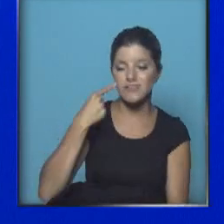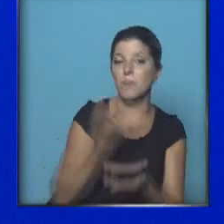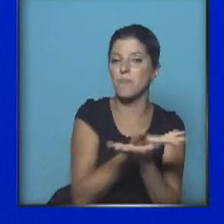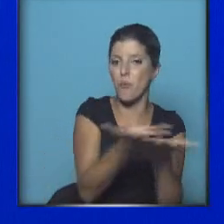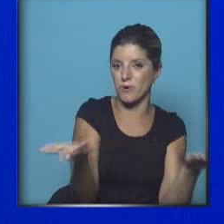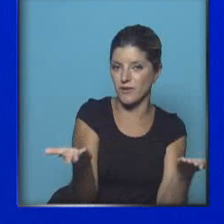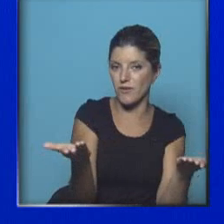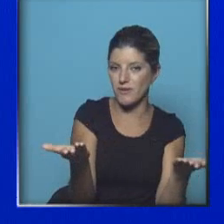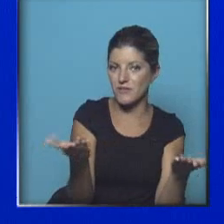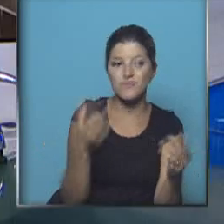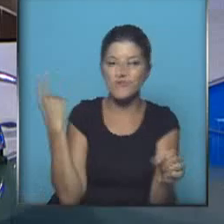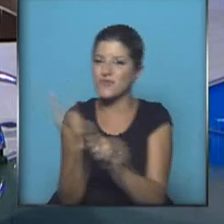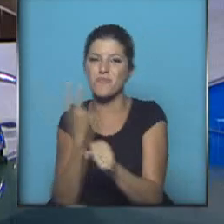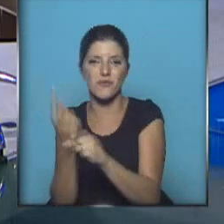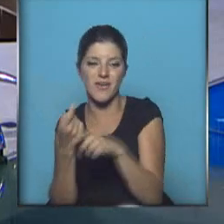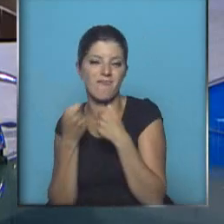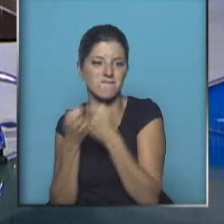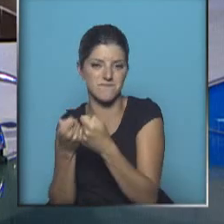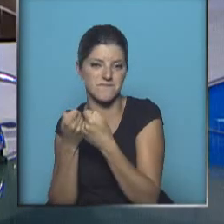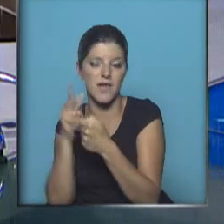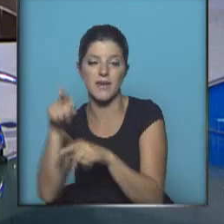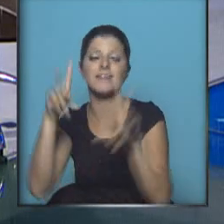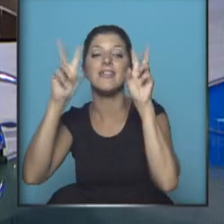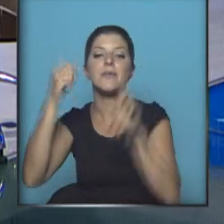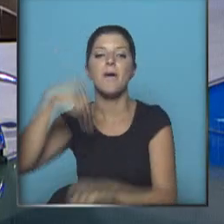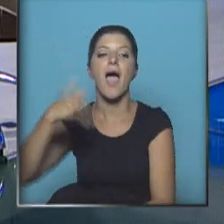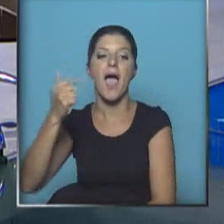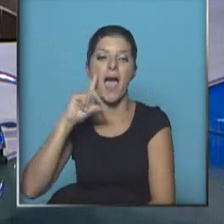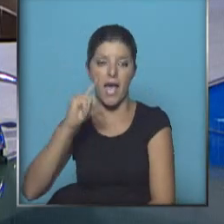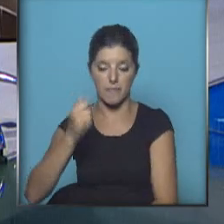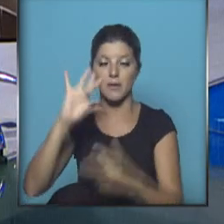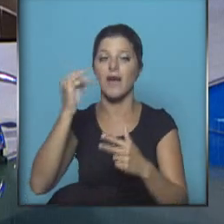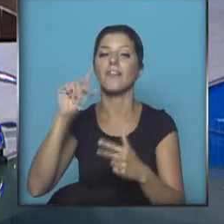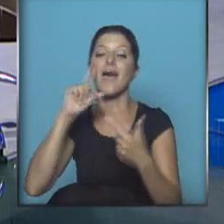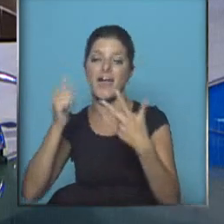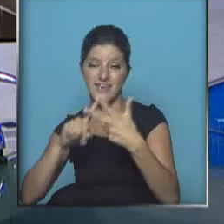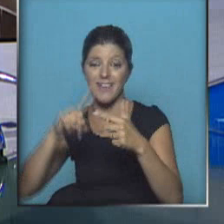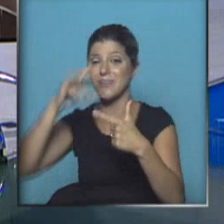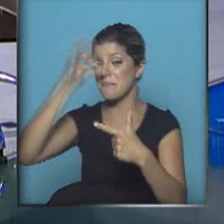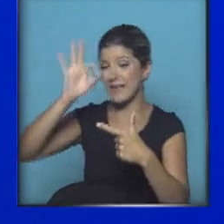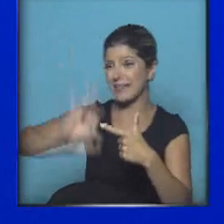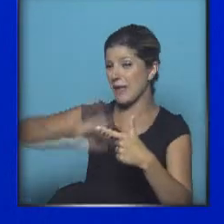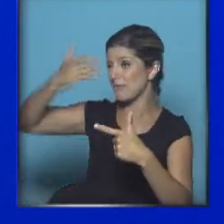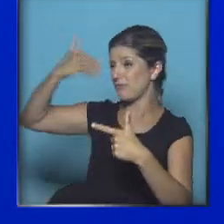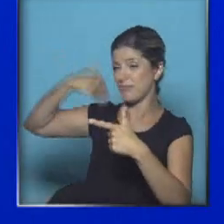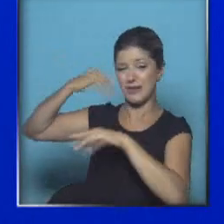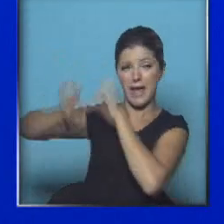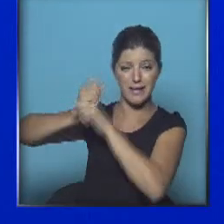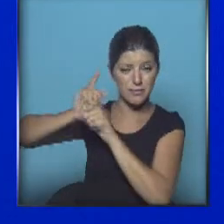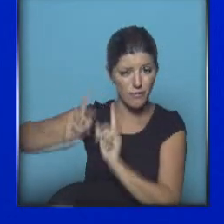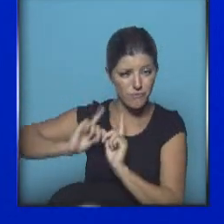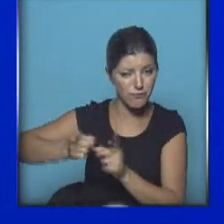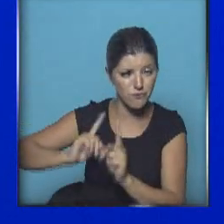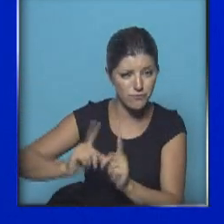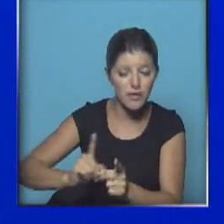de manipulaciones que ha habido en esta causa AMIA DAIA desde hace 20 años. Que ha sido distinto,